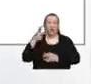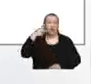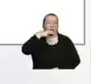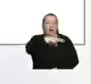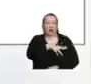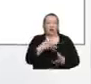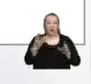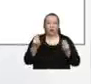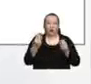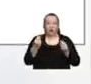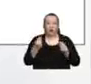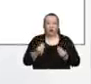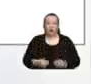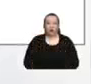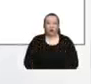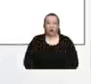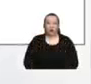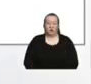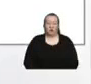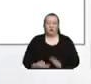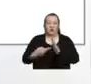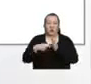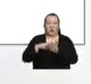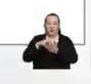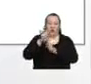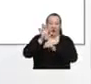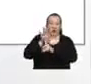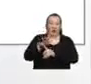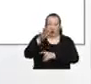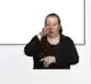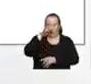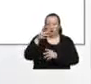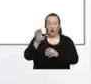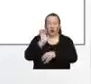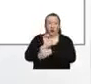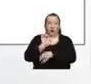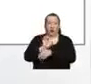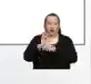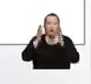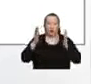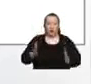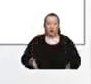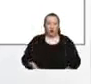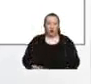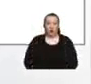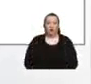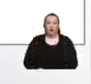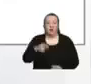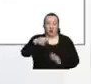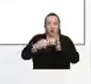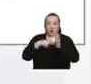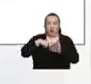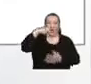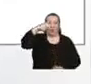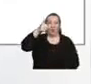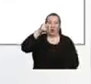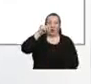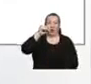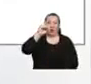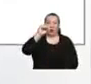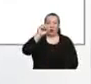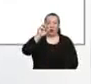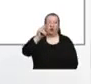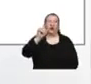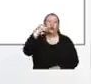intendencia el pueblo ecuatoriano porque hasta burgos hasta torpe entonces esto es pandora papers sólo panamá dice